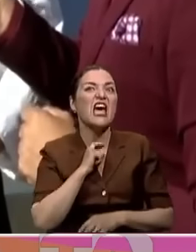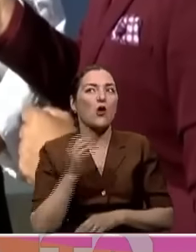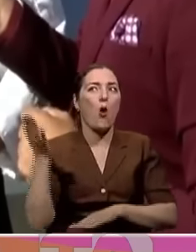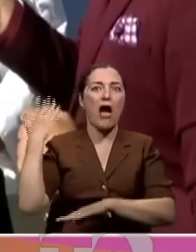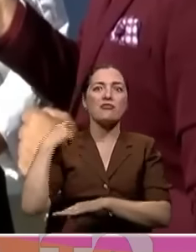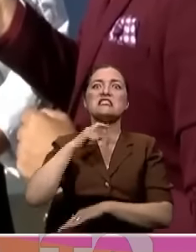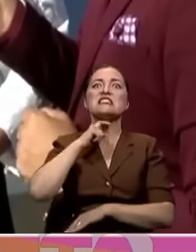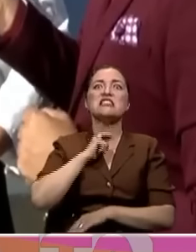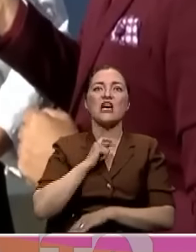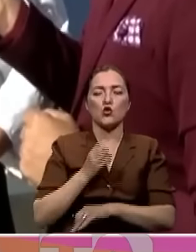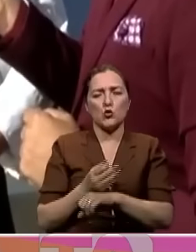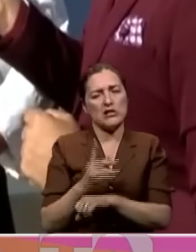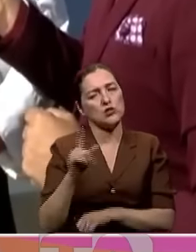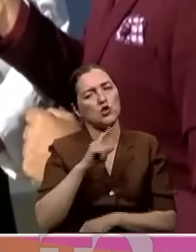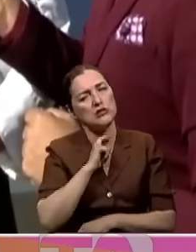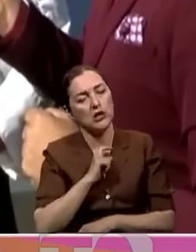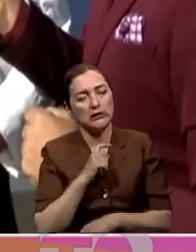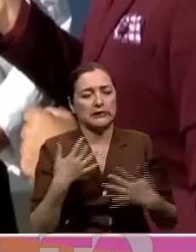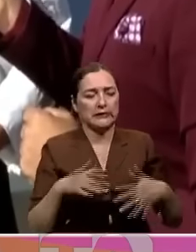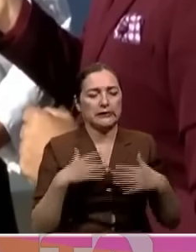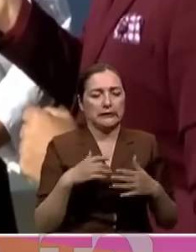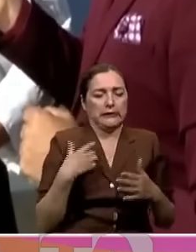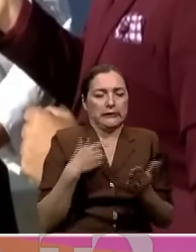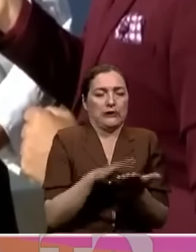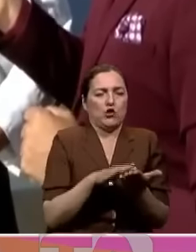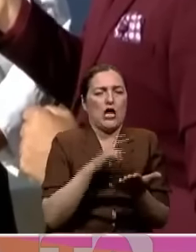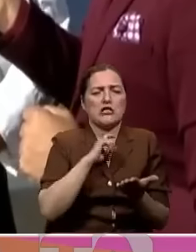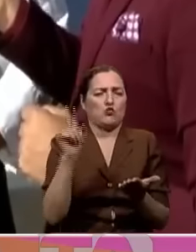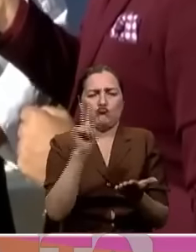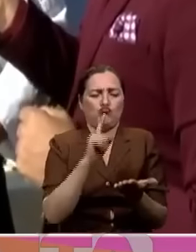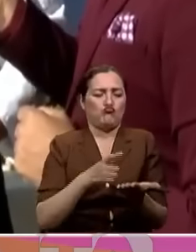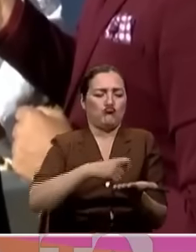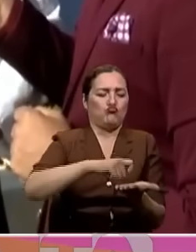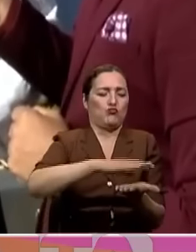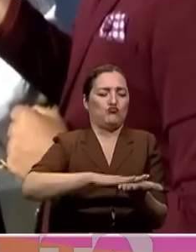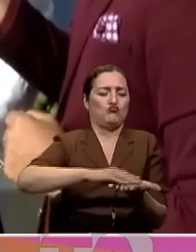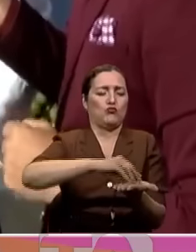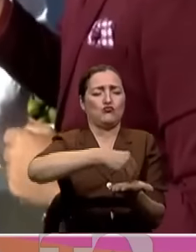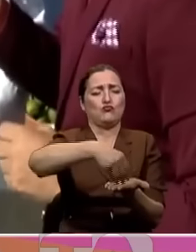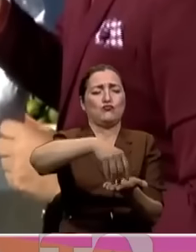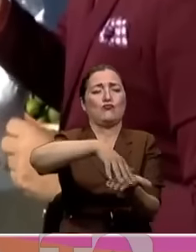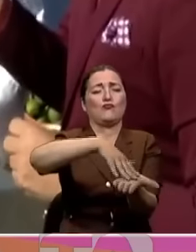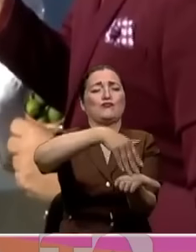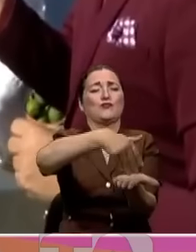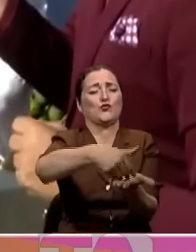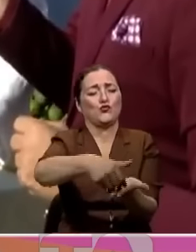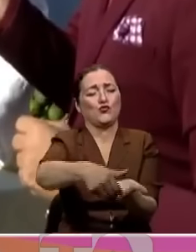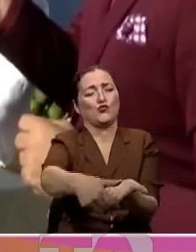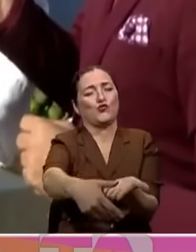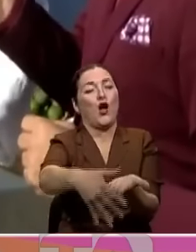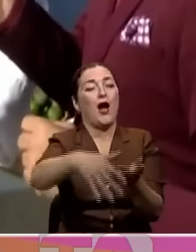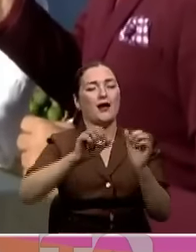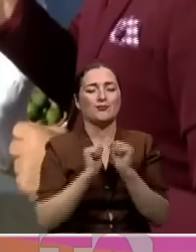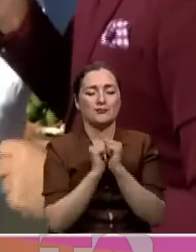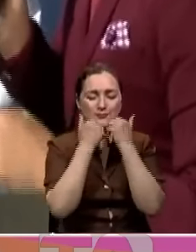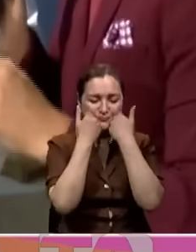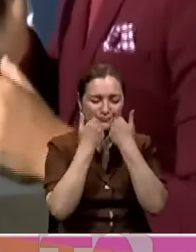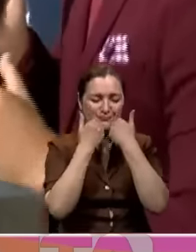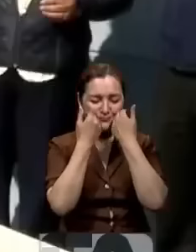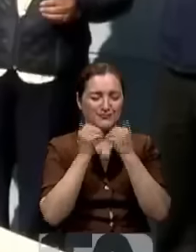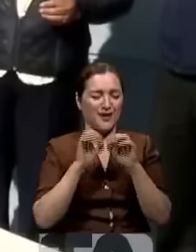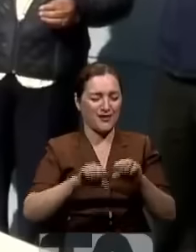otra vez, para ganar muchos puntos y darme una mejor presentación de esta guagua. Hecho con mucho cariño y con bastante ninco.